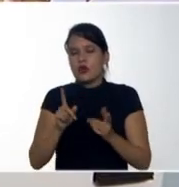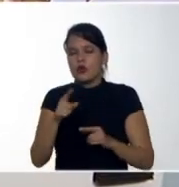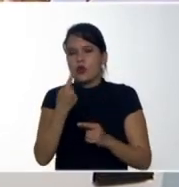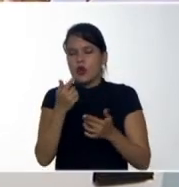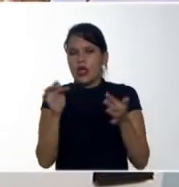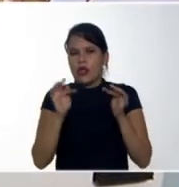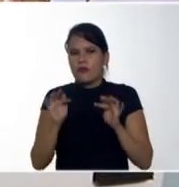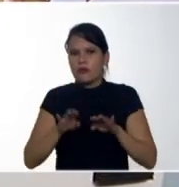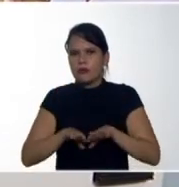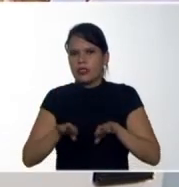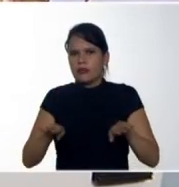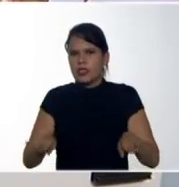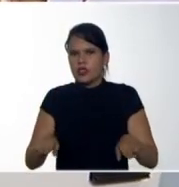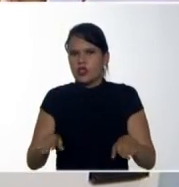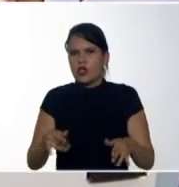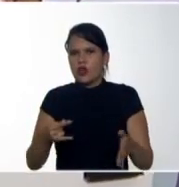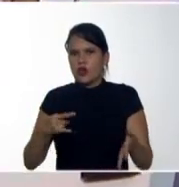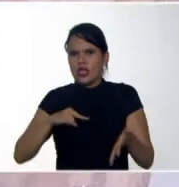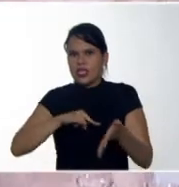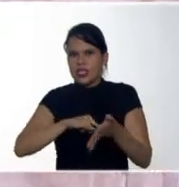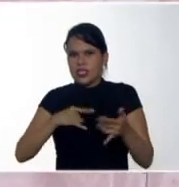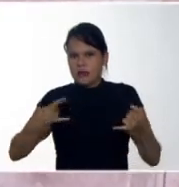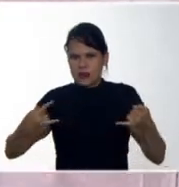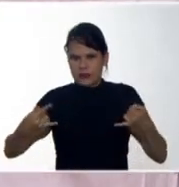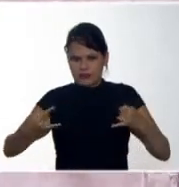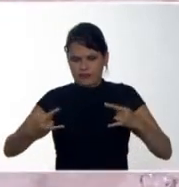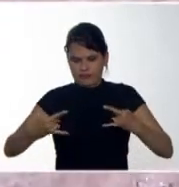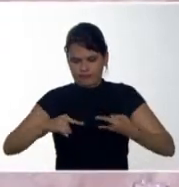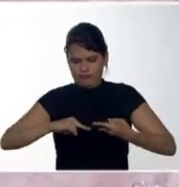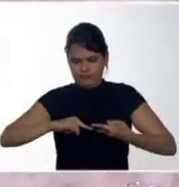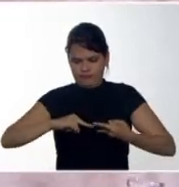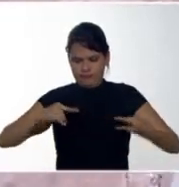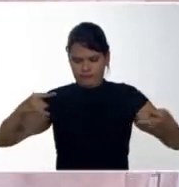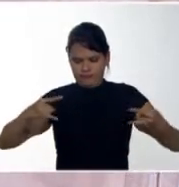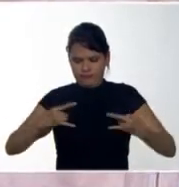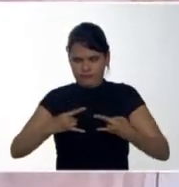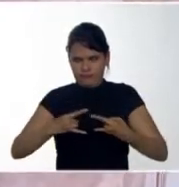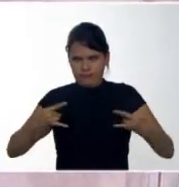la imantación. Veamos qué ocurre.